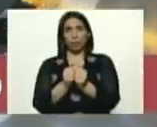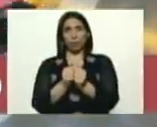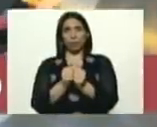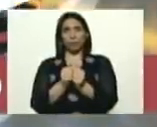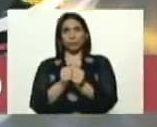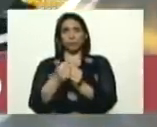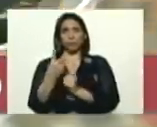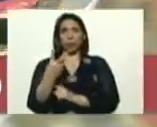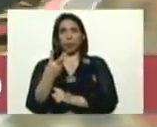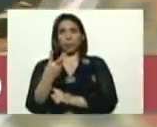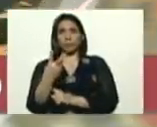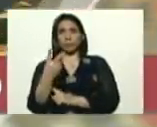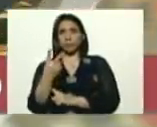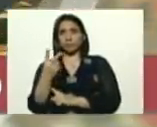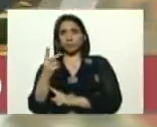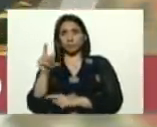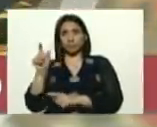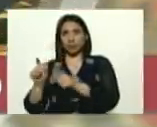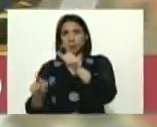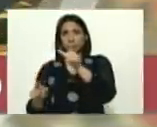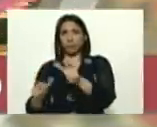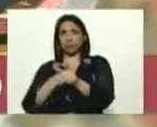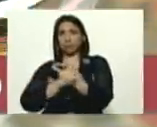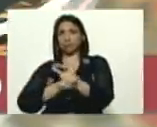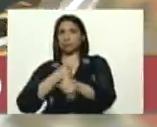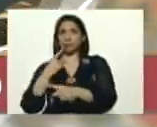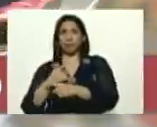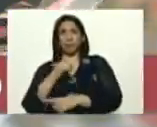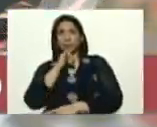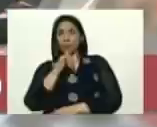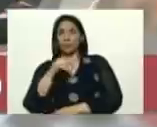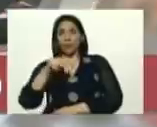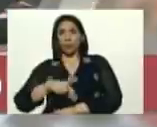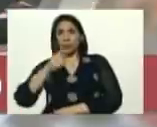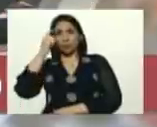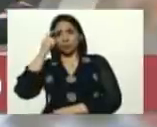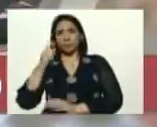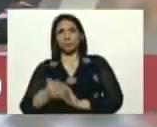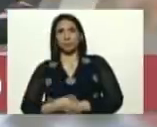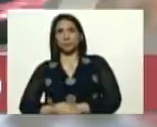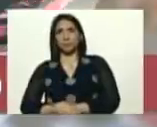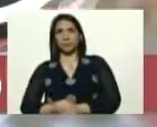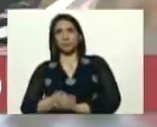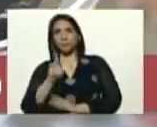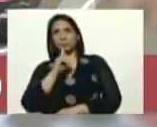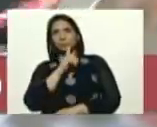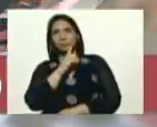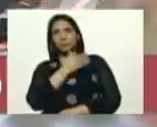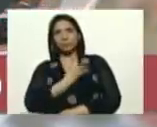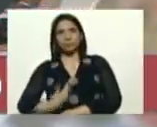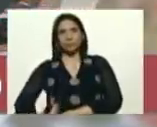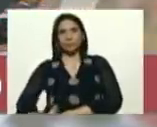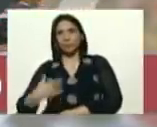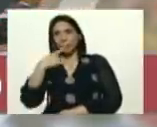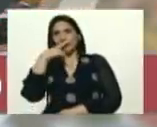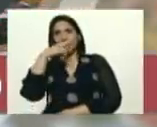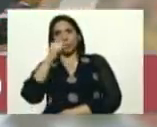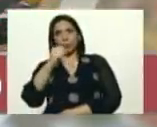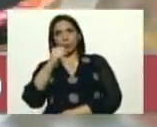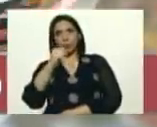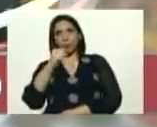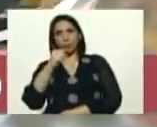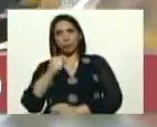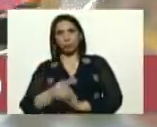estos dos casos, que lamentablemente debemos reportar el día de hoy. En nombre del presidente Nicolás Maduro,